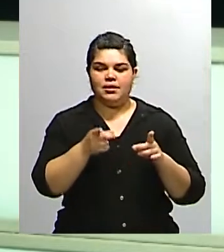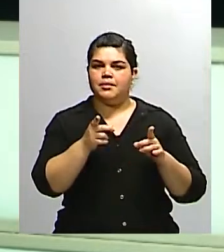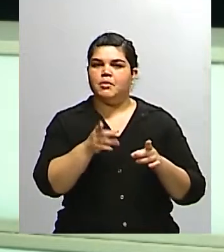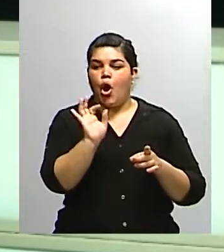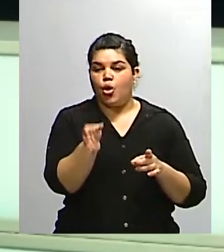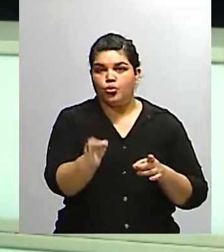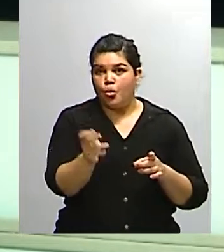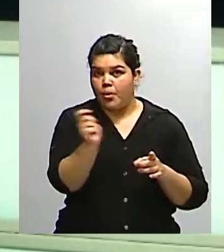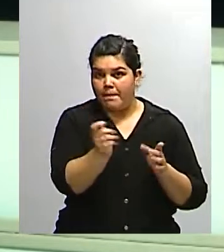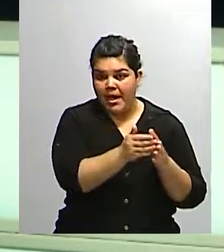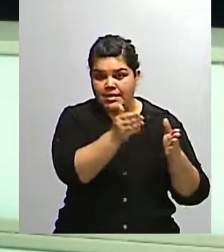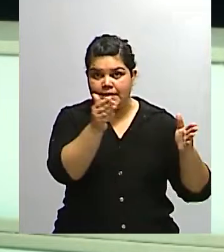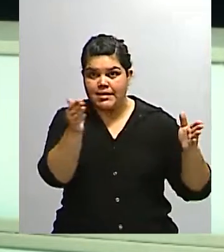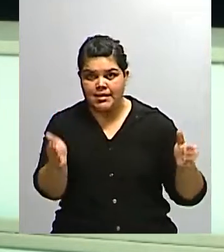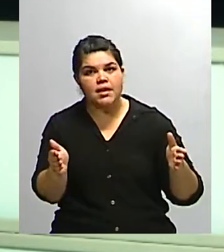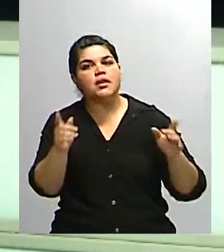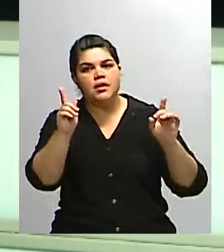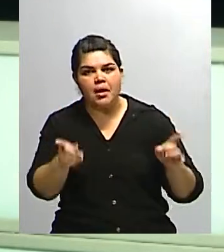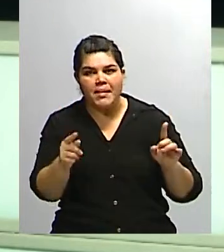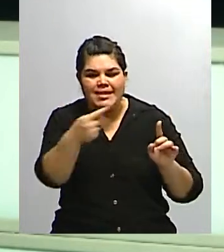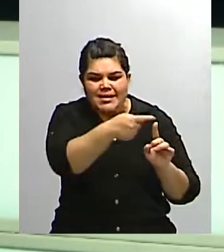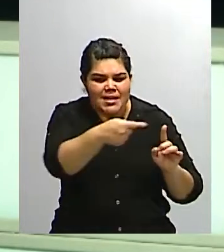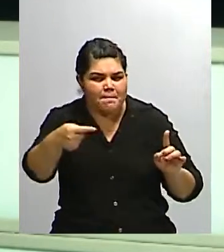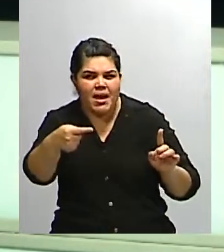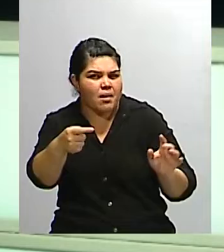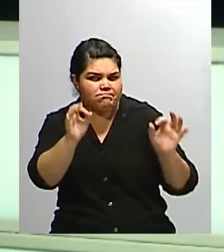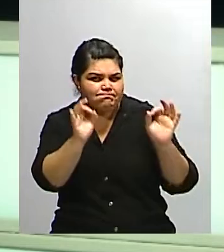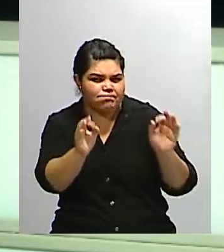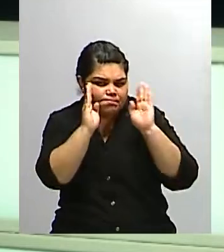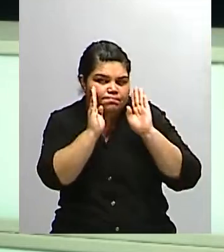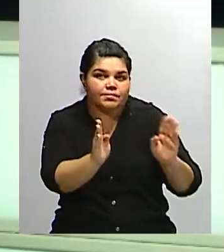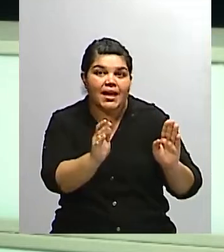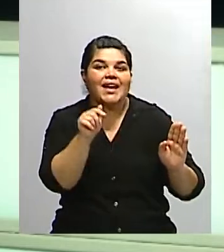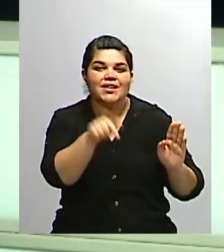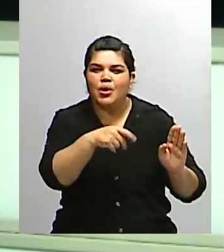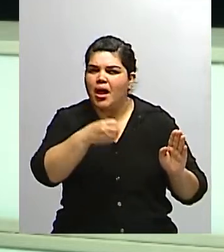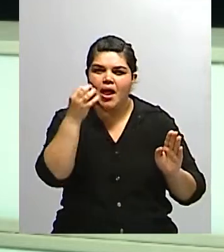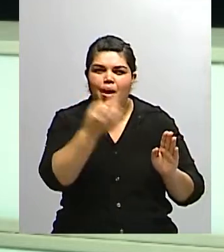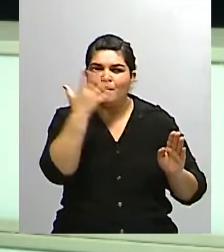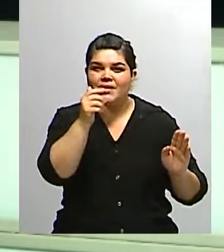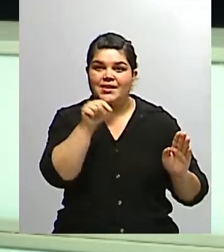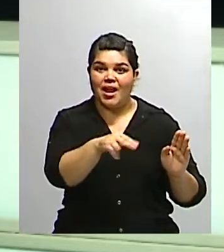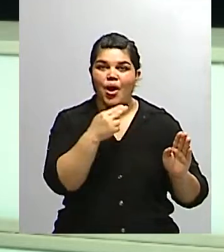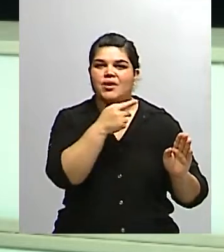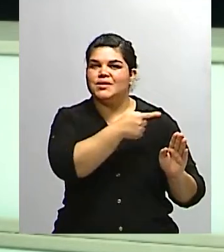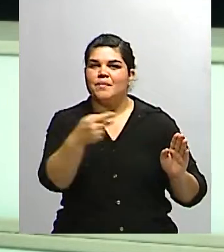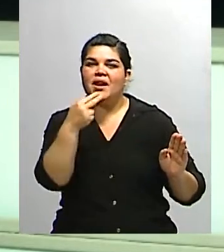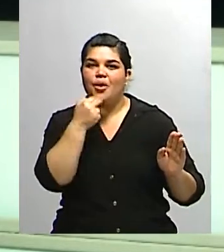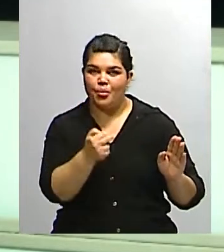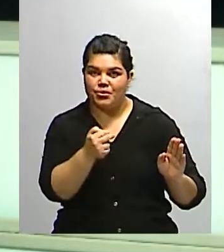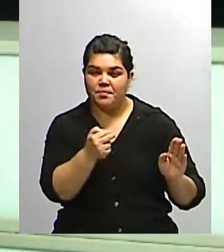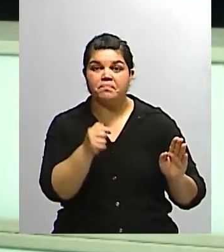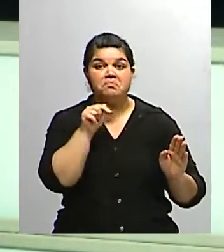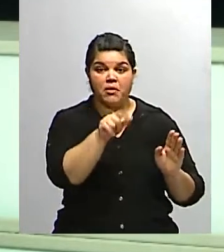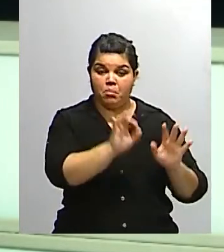durante el mes de octubre, hacer mucho hincapié en una semana en particular. Y ella en este proyecto